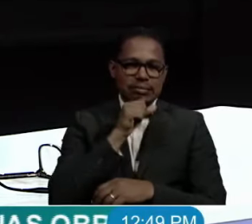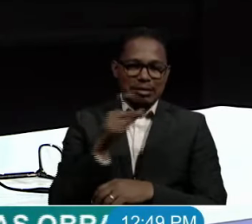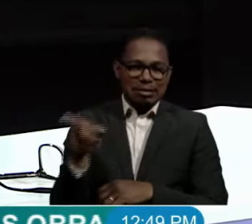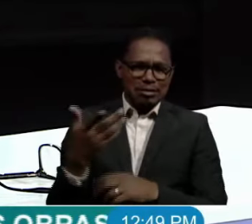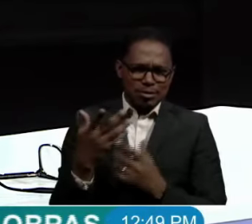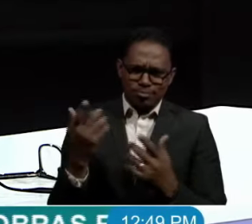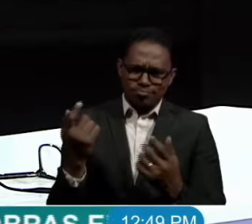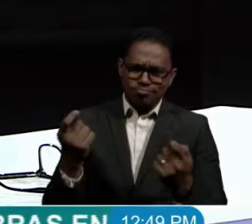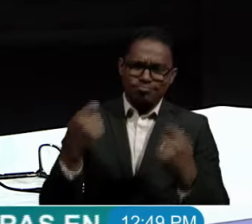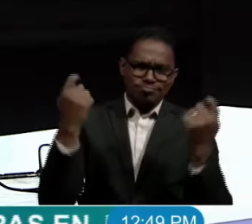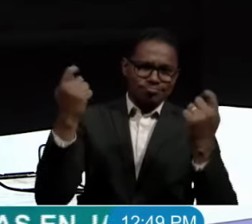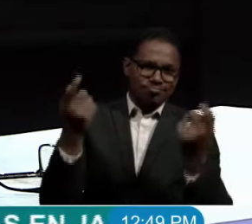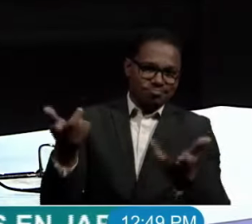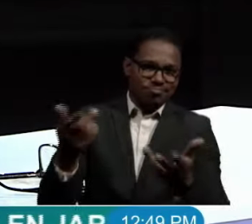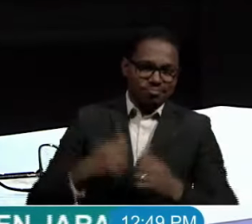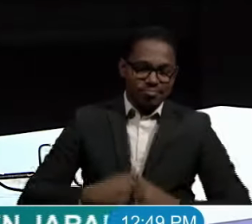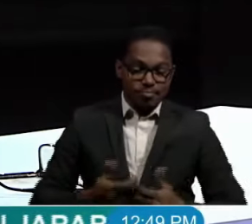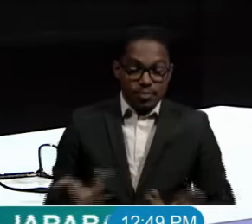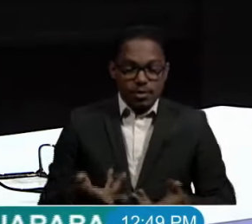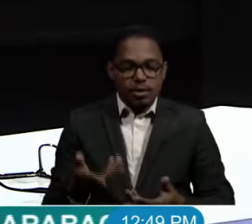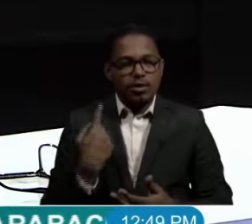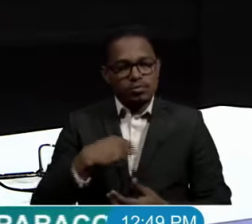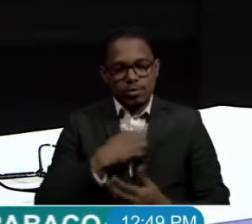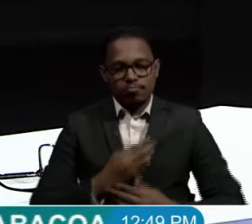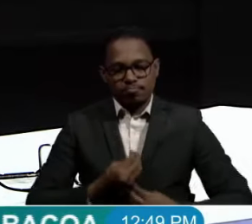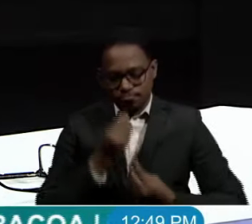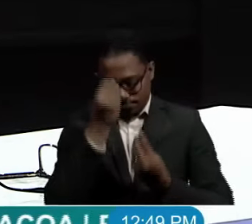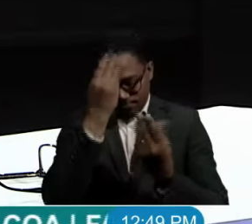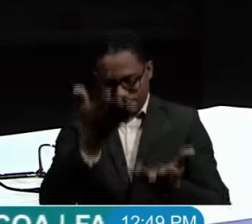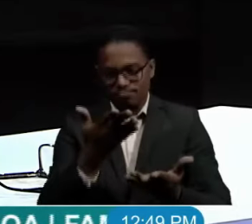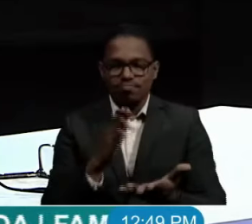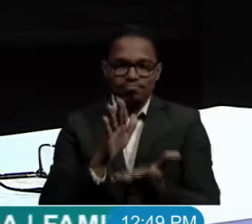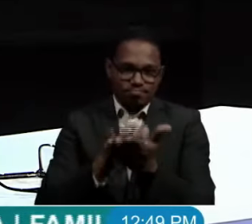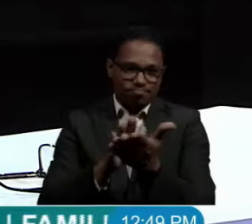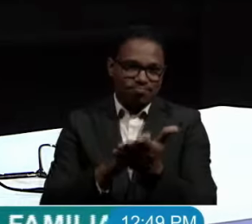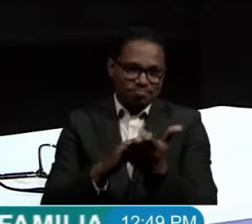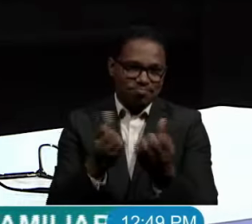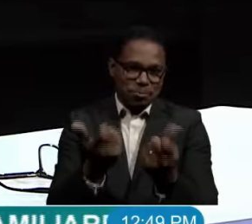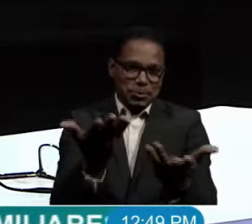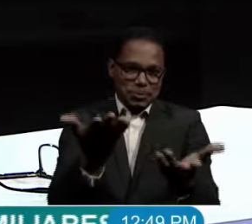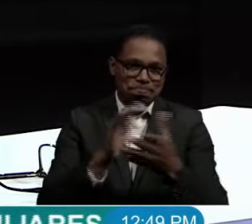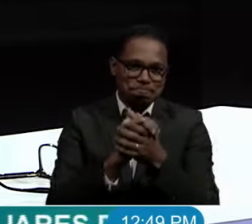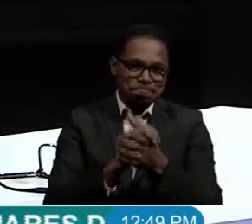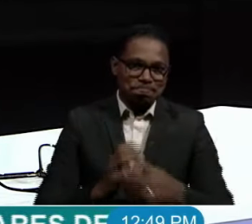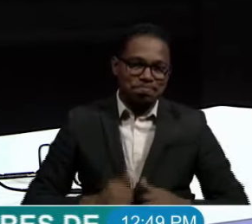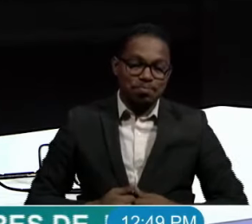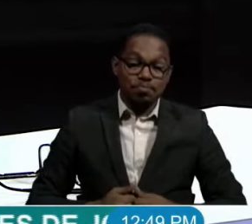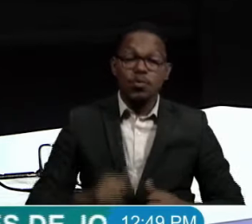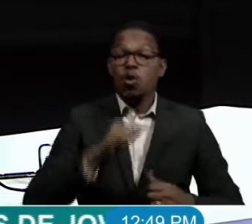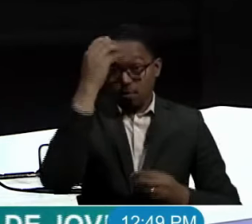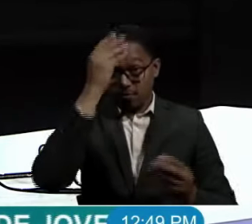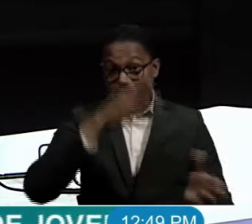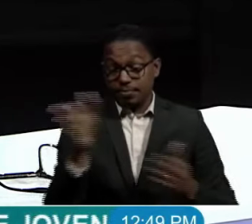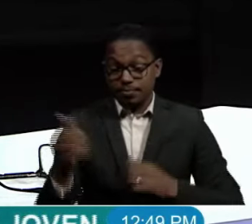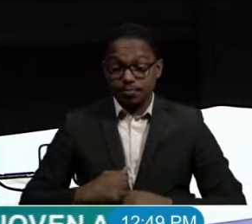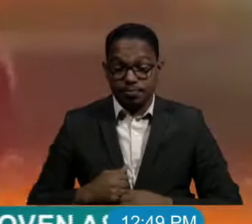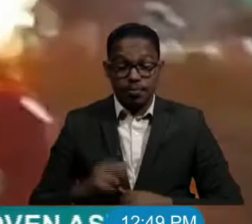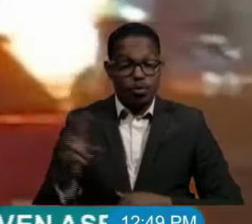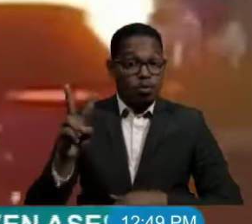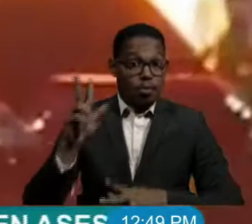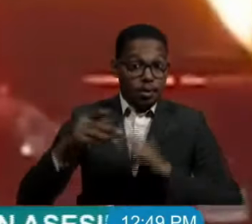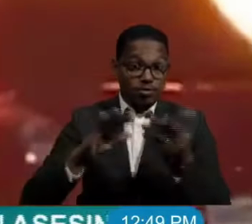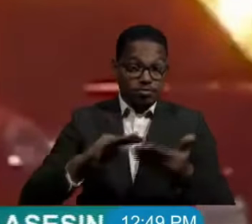primer mandatario dominicano. Desde acá le deseamos pues muchas felicidades. Vamos a continuar con otra información. Dos personas perdieron